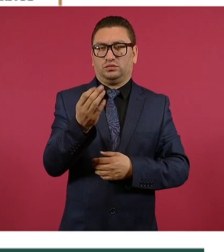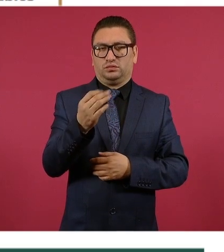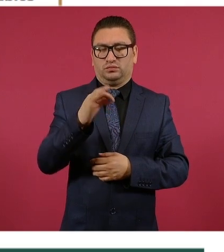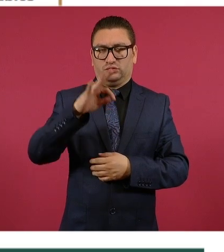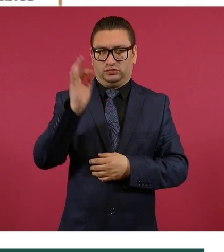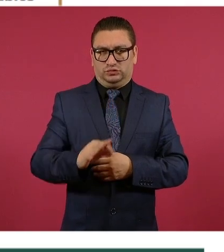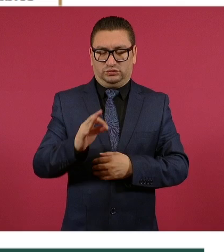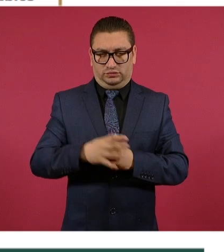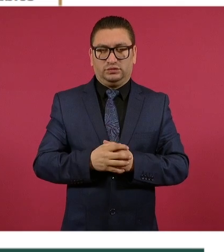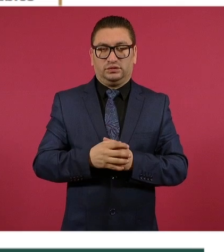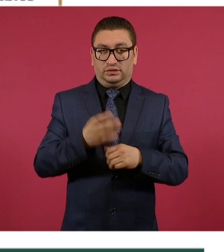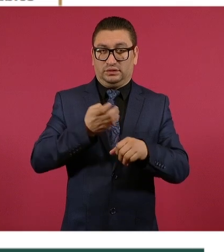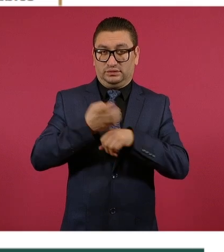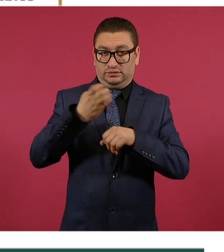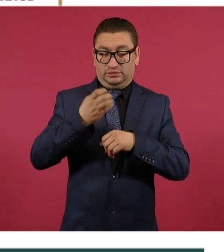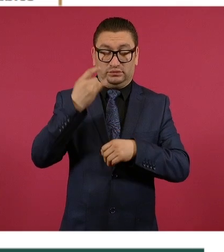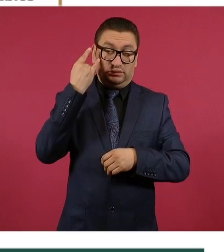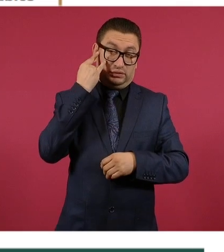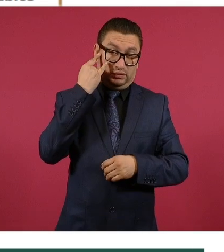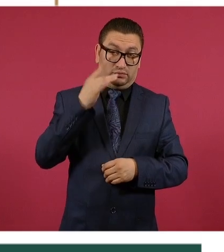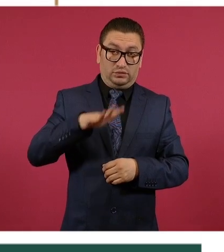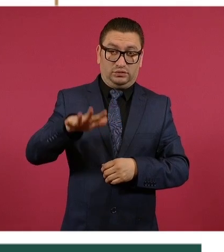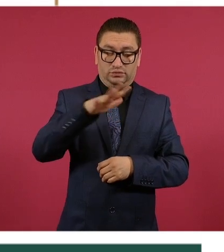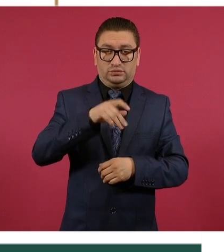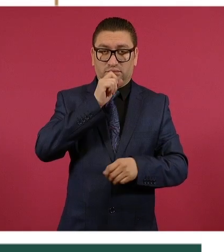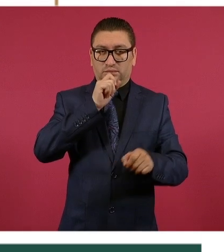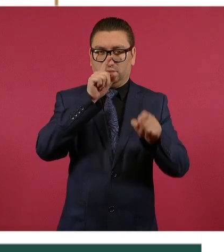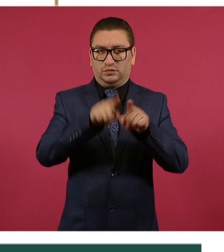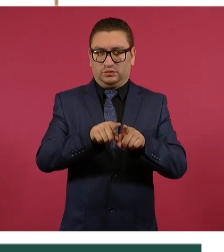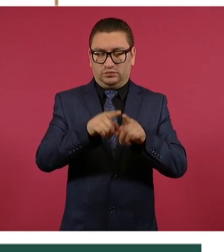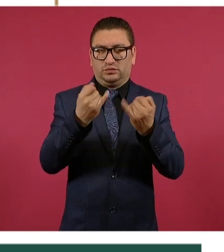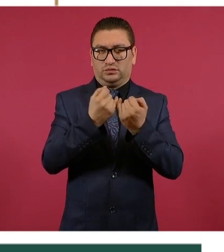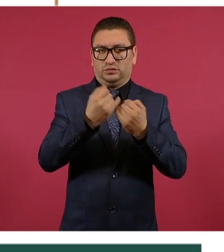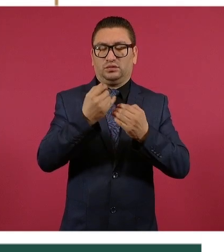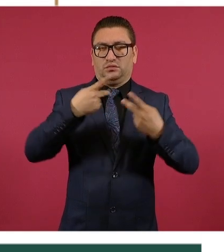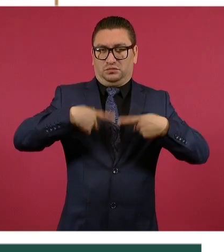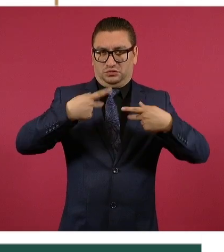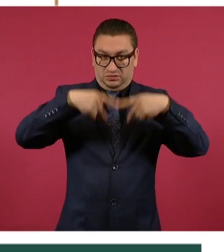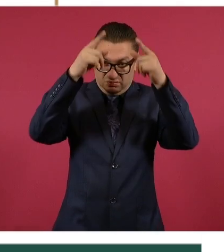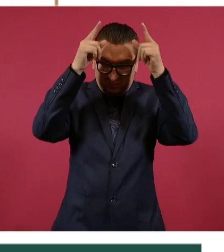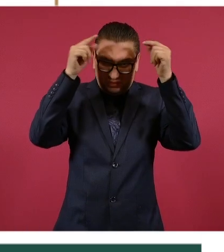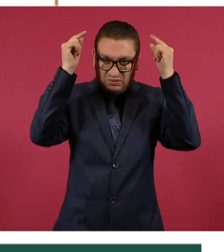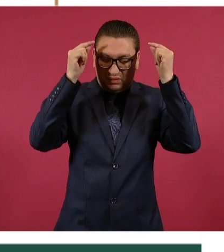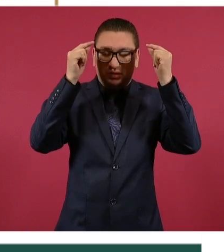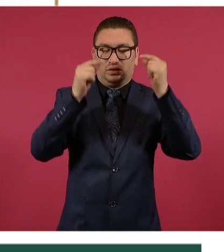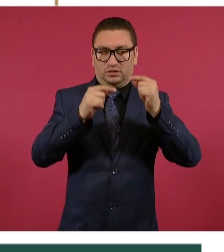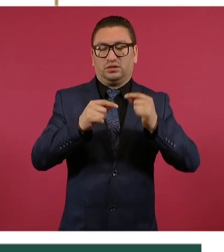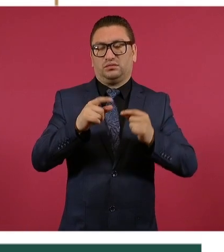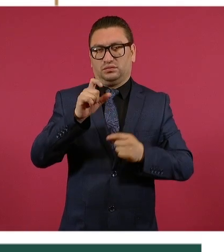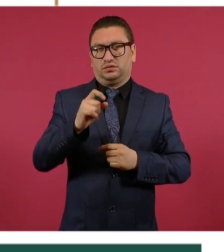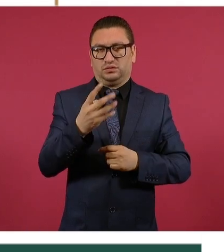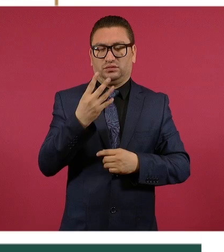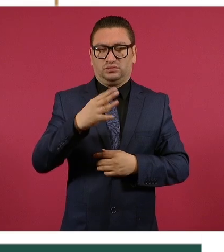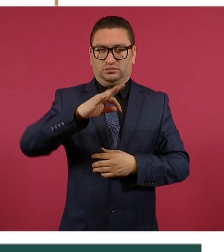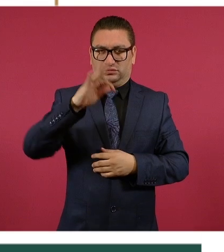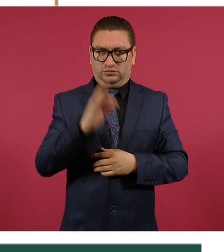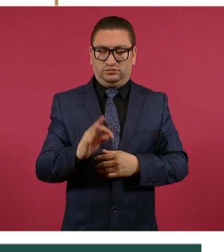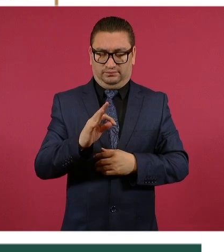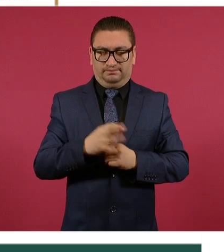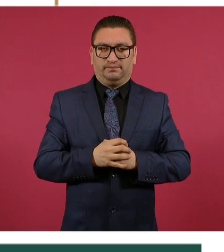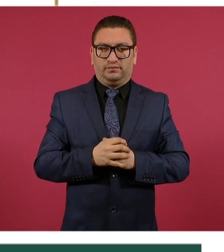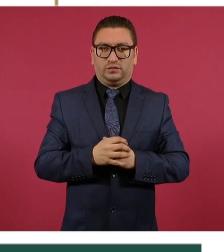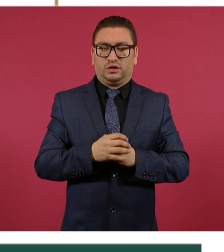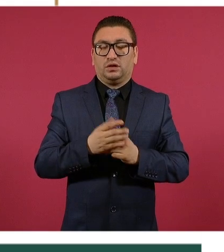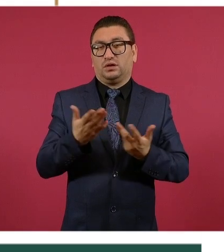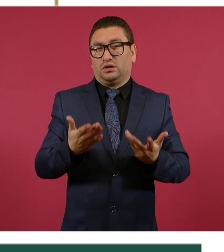99%. En el estado de Campeche también se ha incrementado el personal de enfermería en 24%.